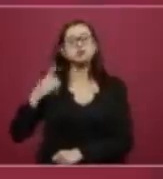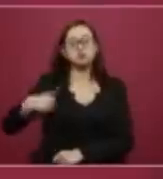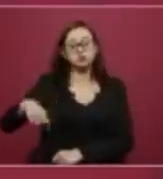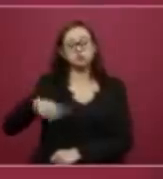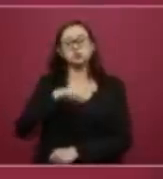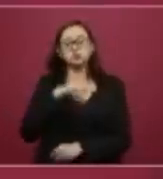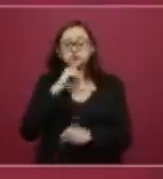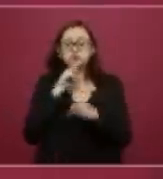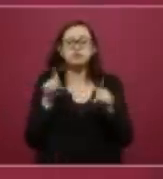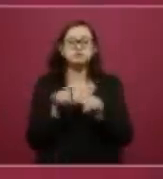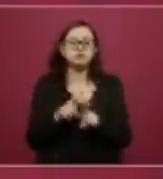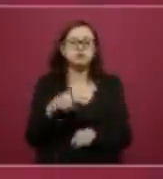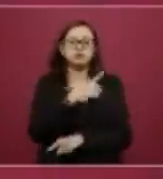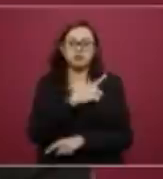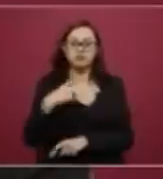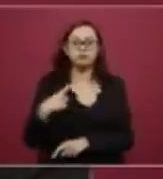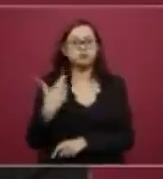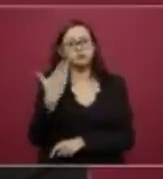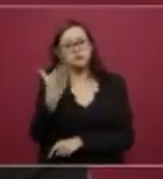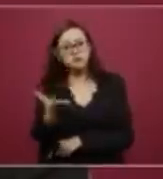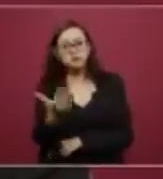que ofrecer disculpas